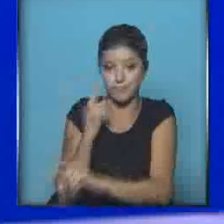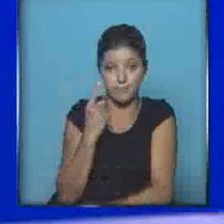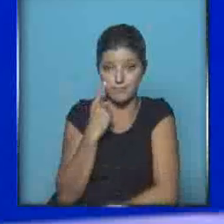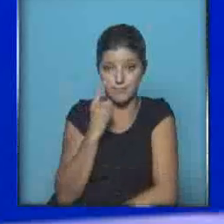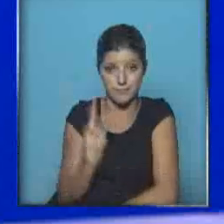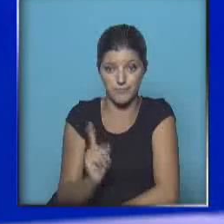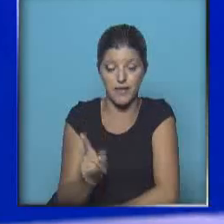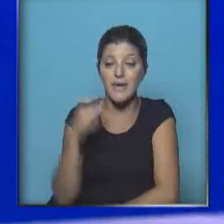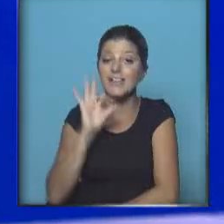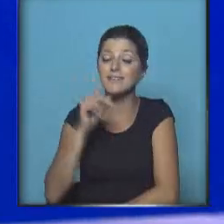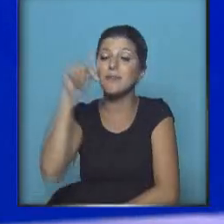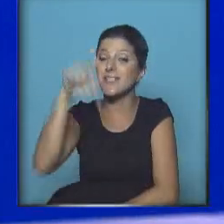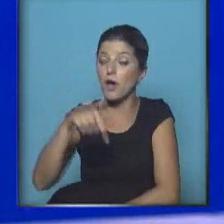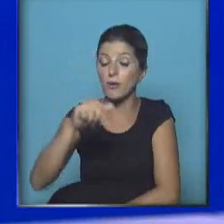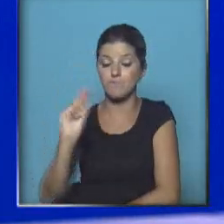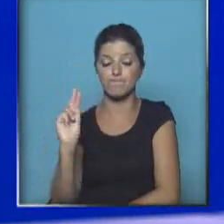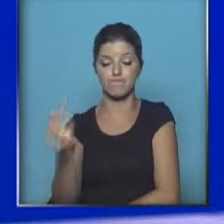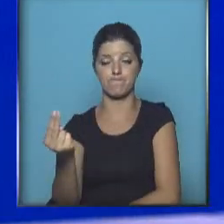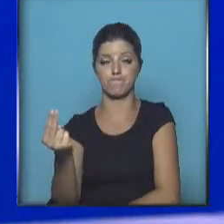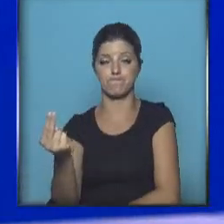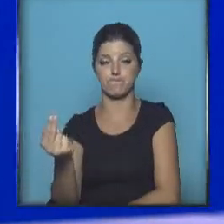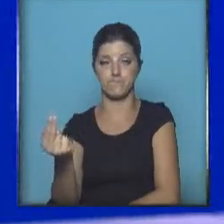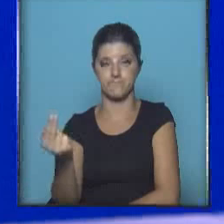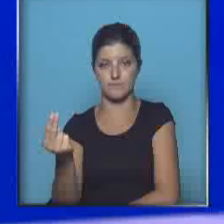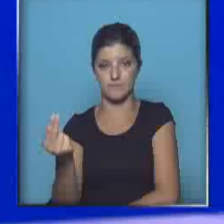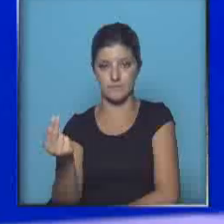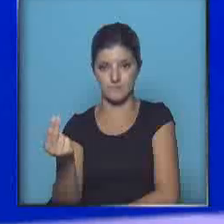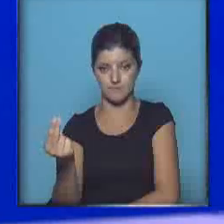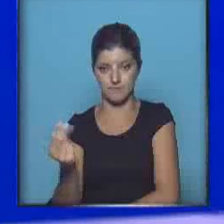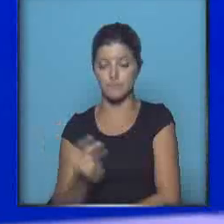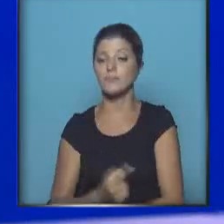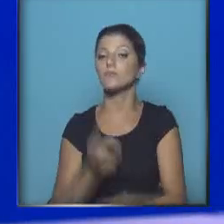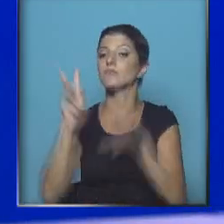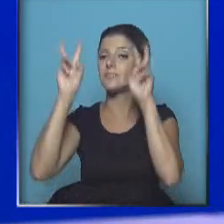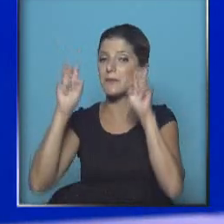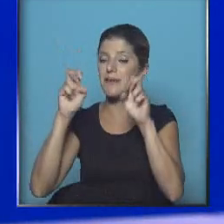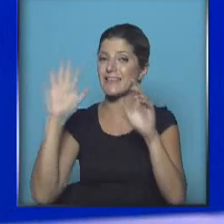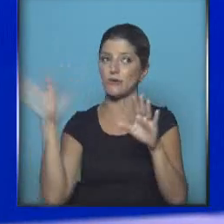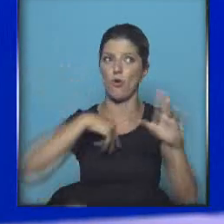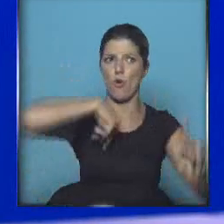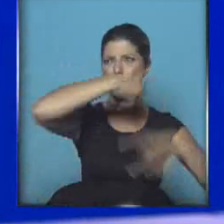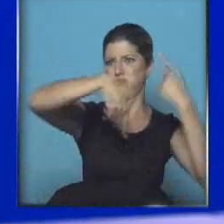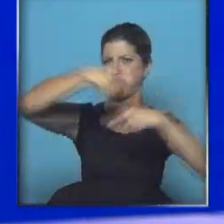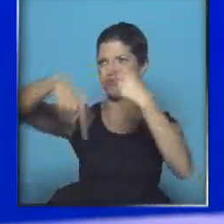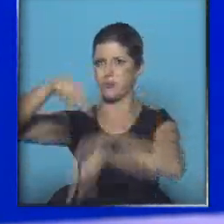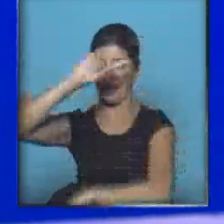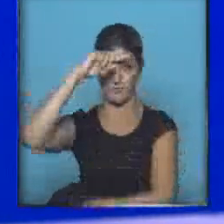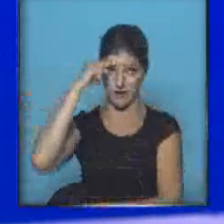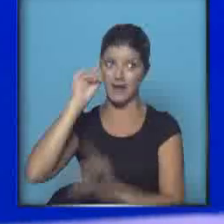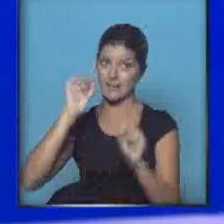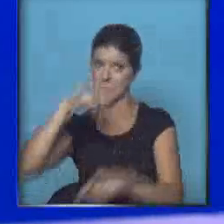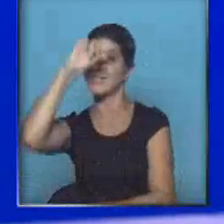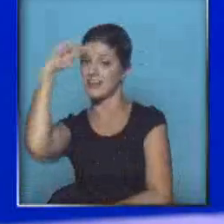que ahora ha muerto. En un tema de tanta repercusión nacional e internacional, es